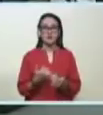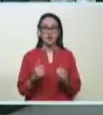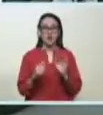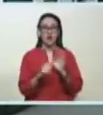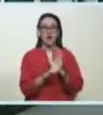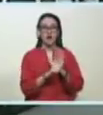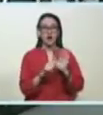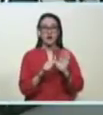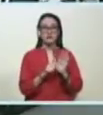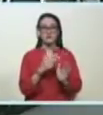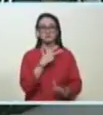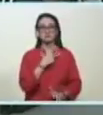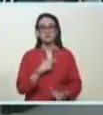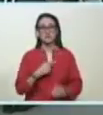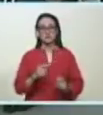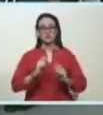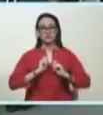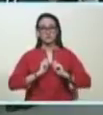la credencial.